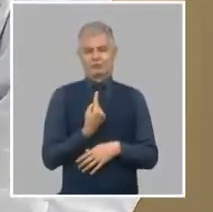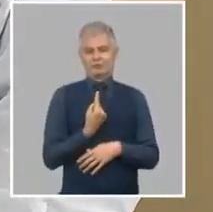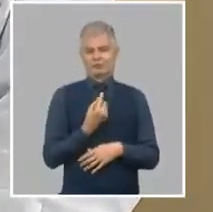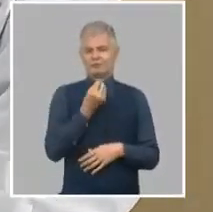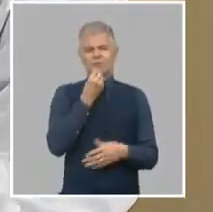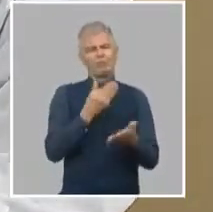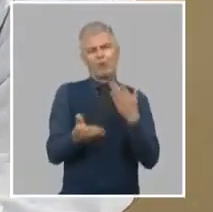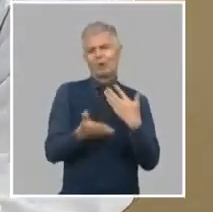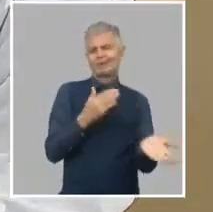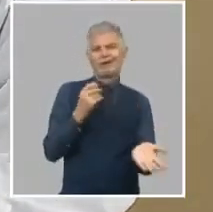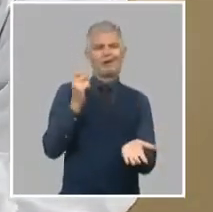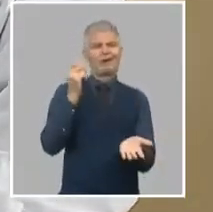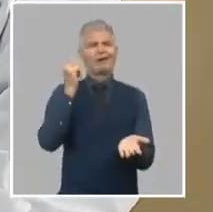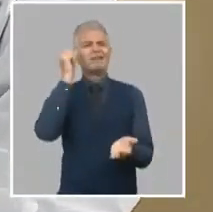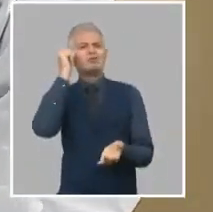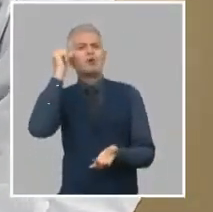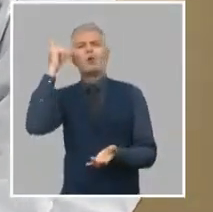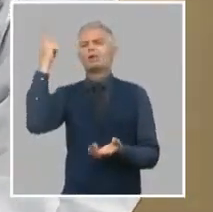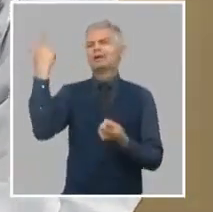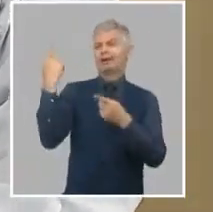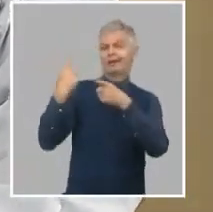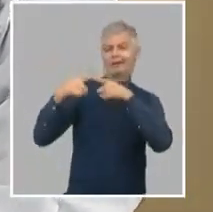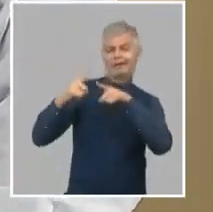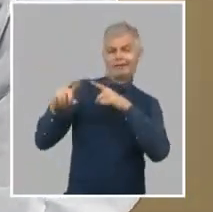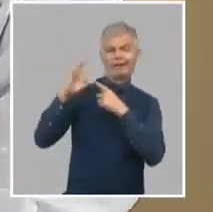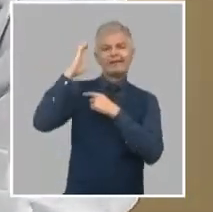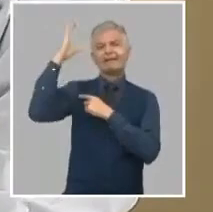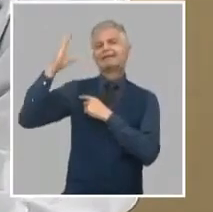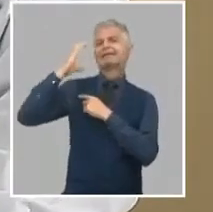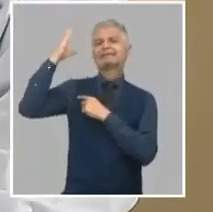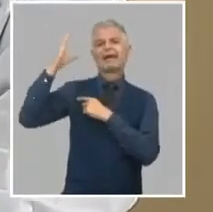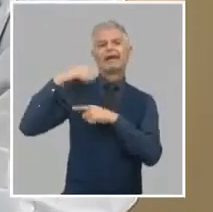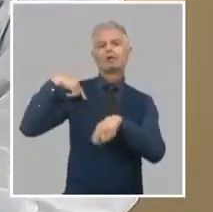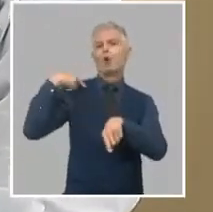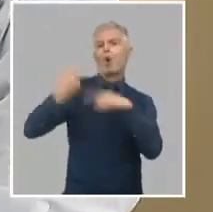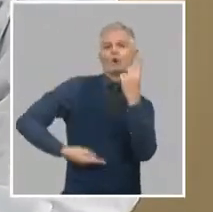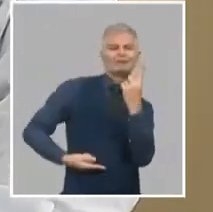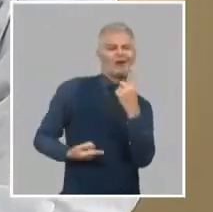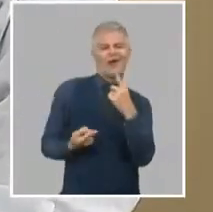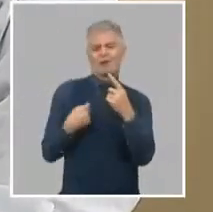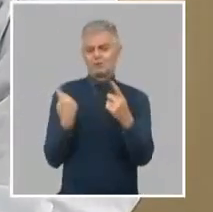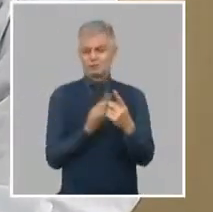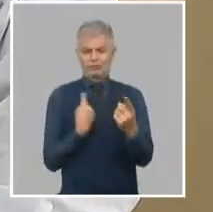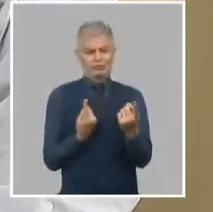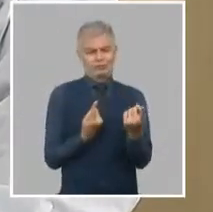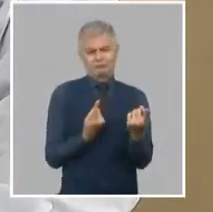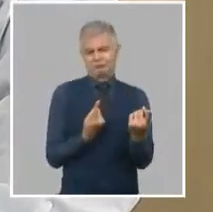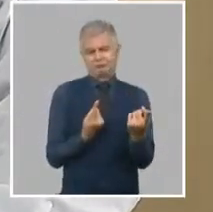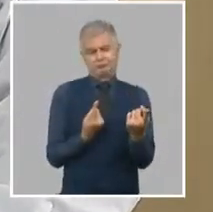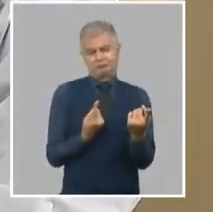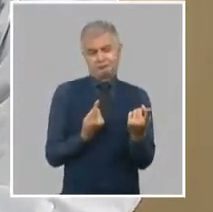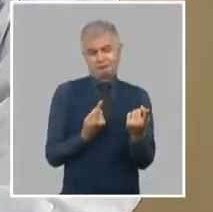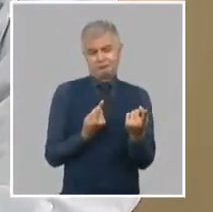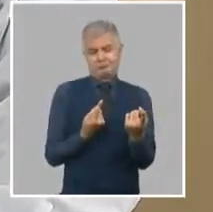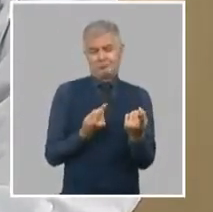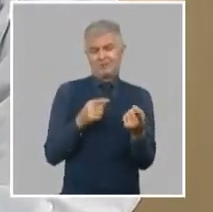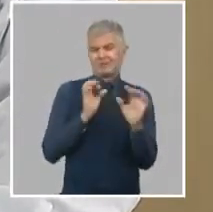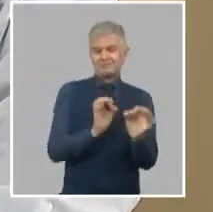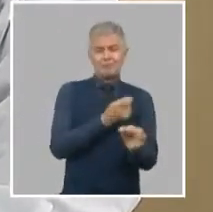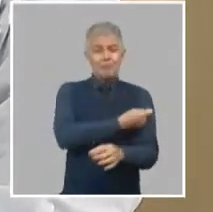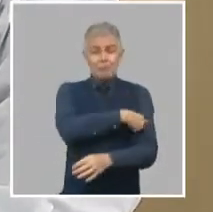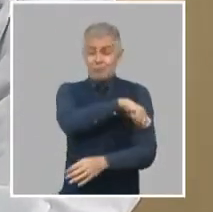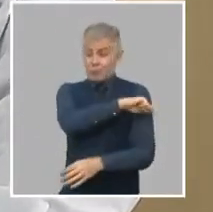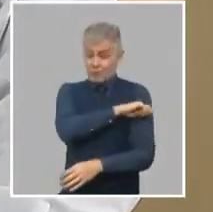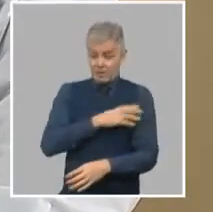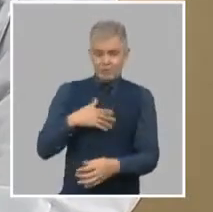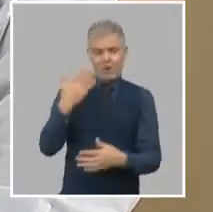las ideologías, se impuso a todos los criterios contrarios que pudieran existir, porque fue un